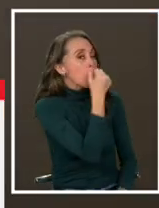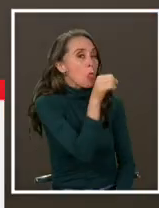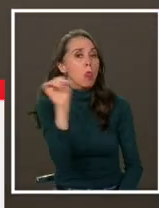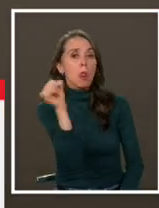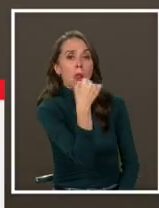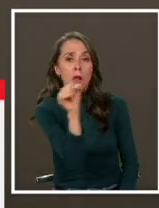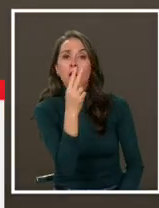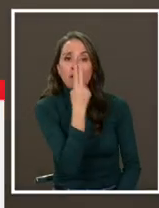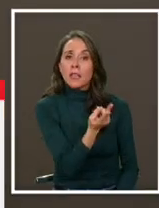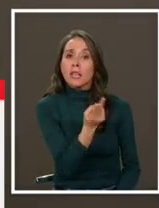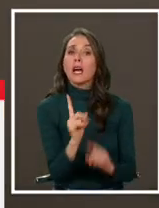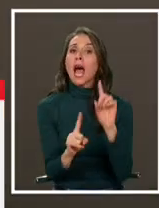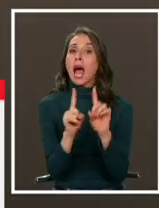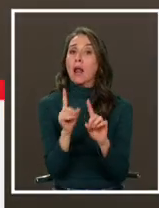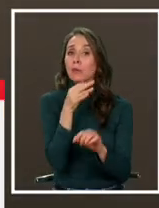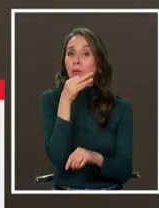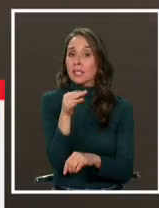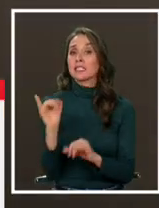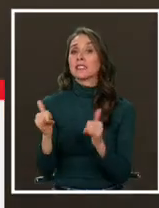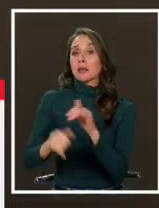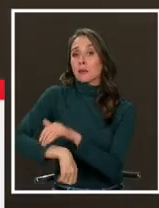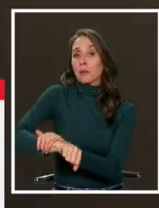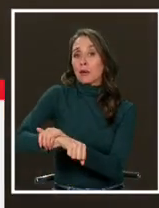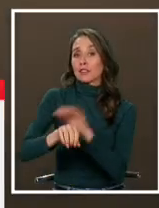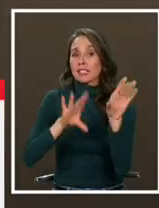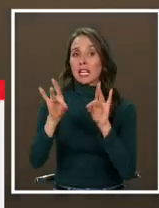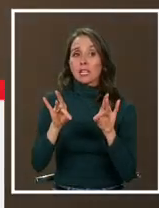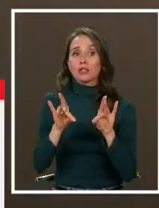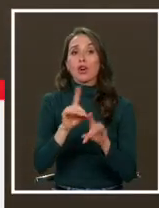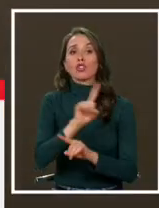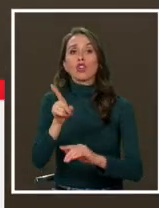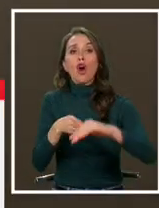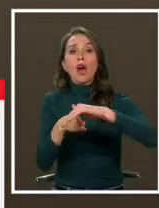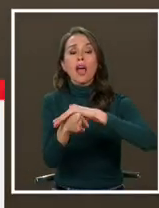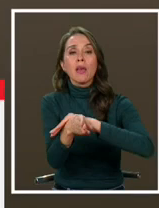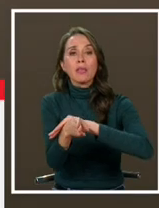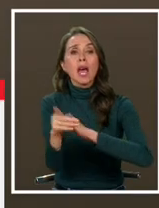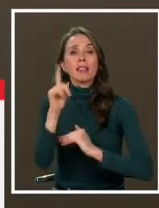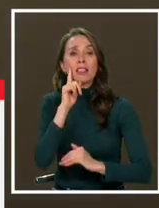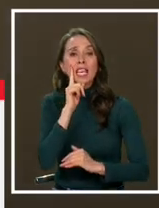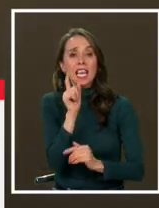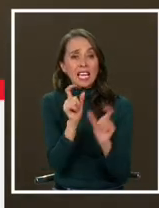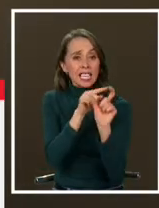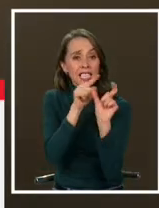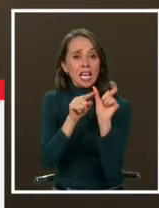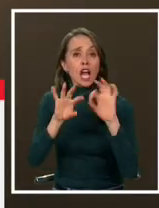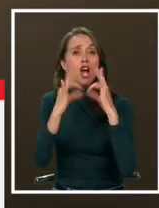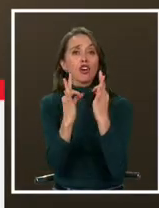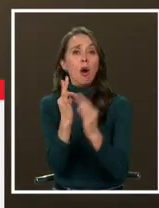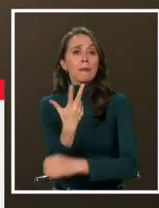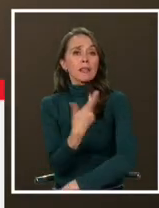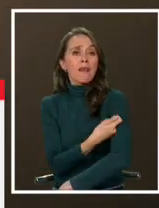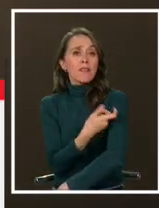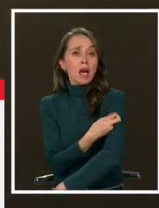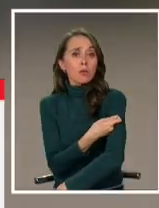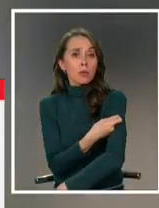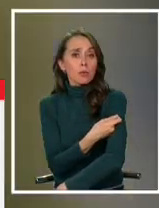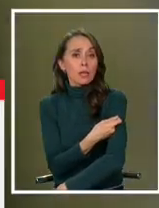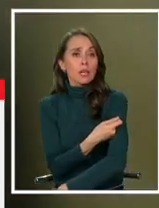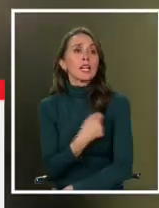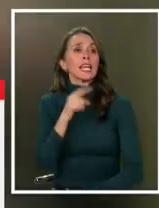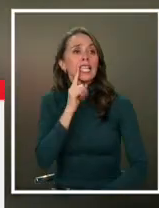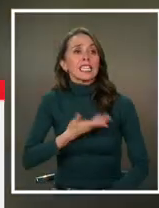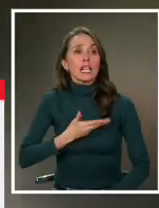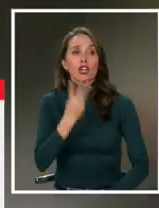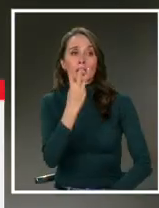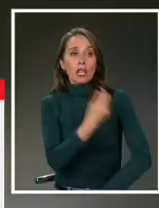car según argumentaba el seleccionado nacional no lo dejaban entrar Pese que contaba con el esquema completo de vacunación